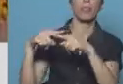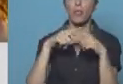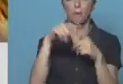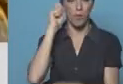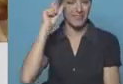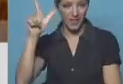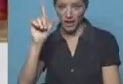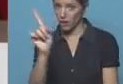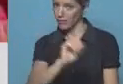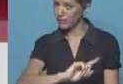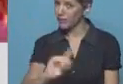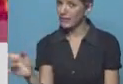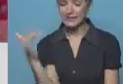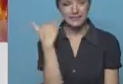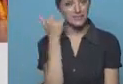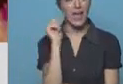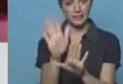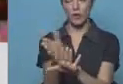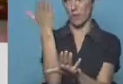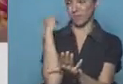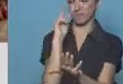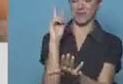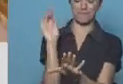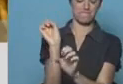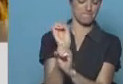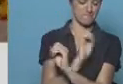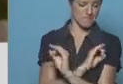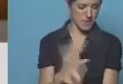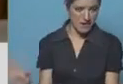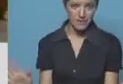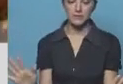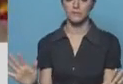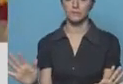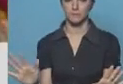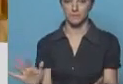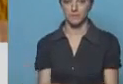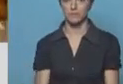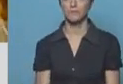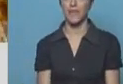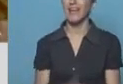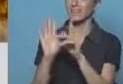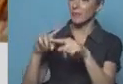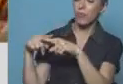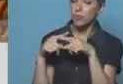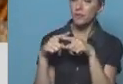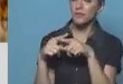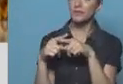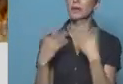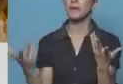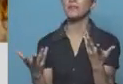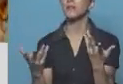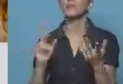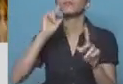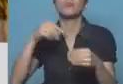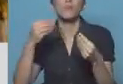ideas, sino que son de la manera que lo hemos visto, dramática, trágica, y que además no aciertan a encontrar las verdaderas